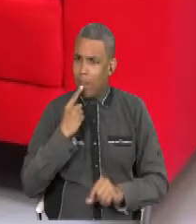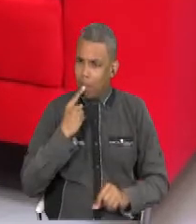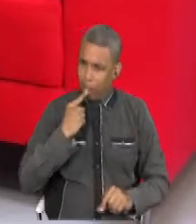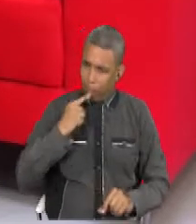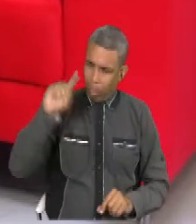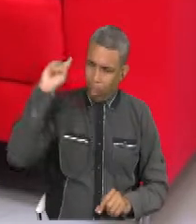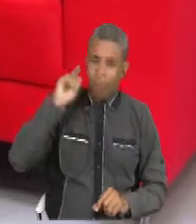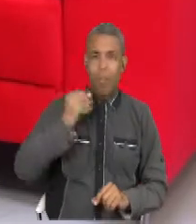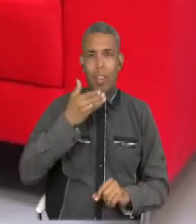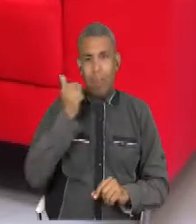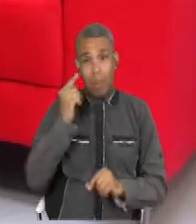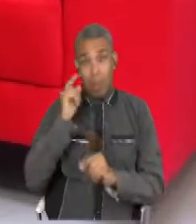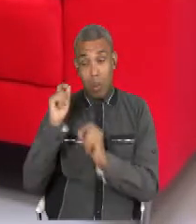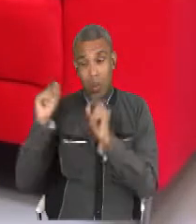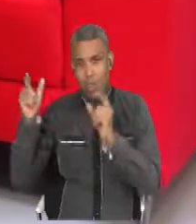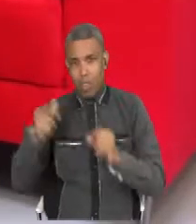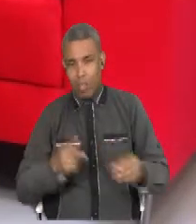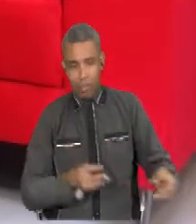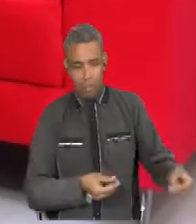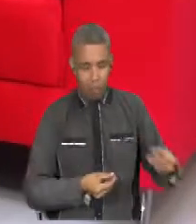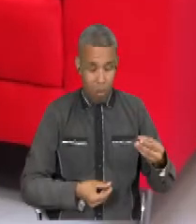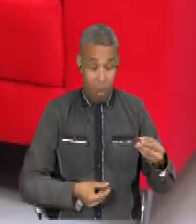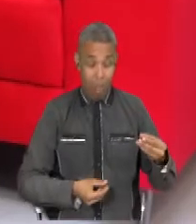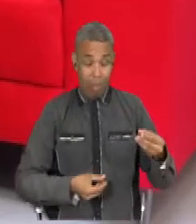que nos van